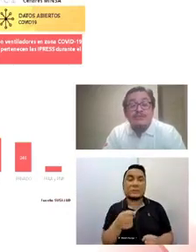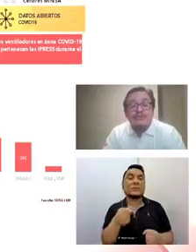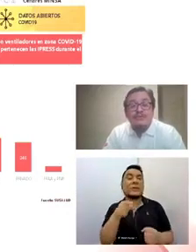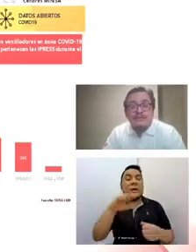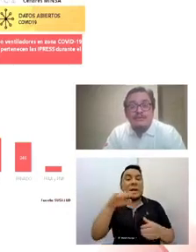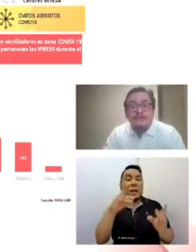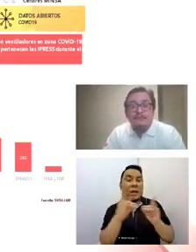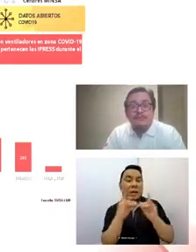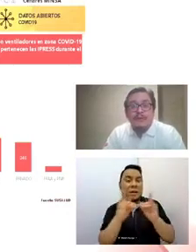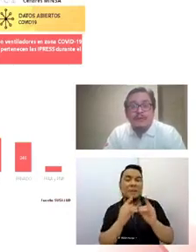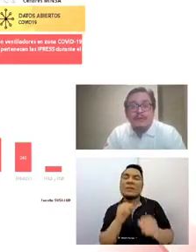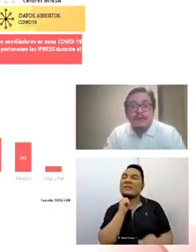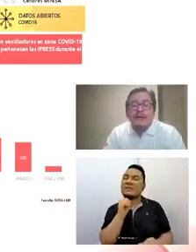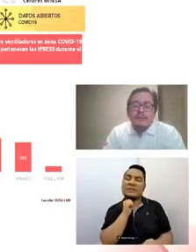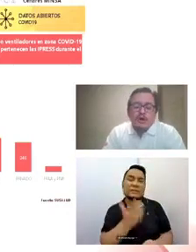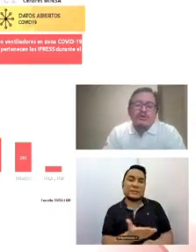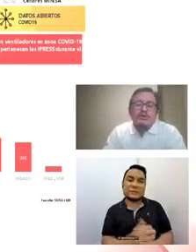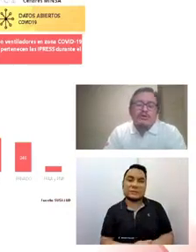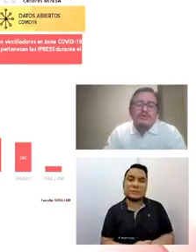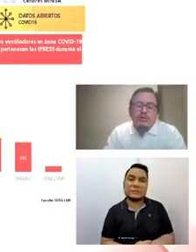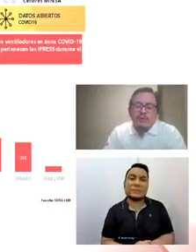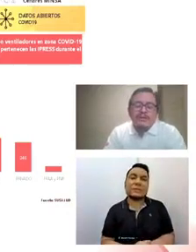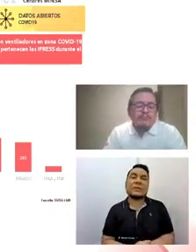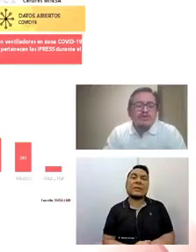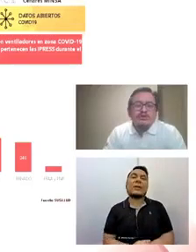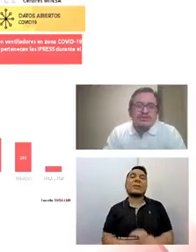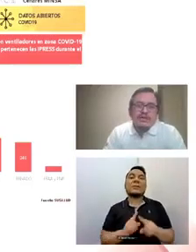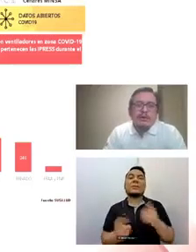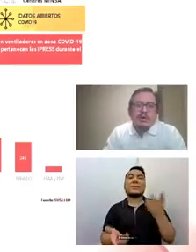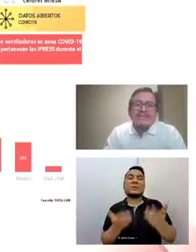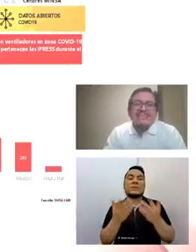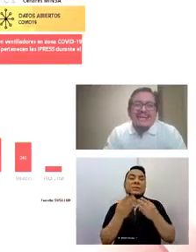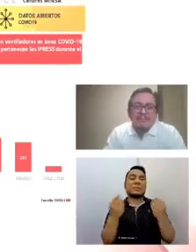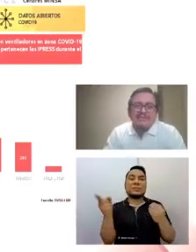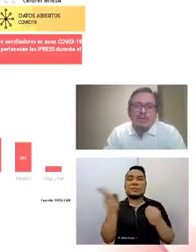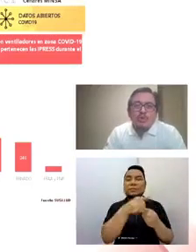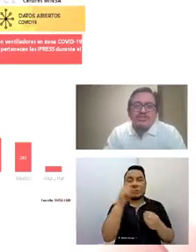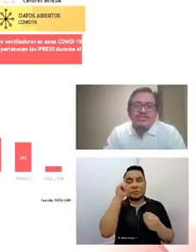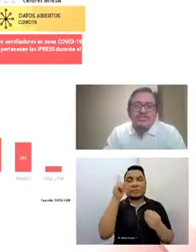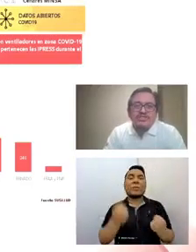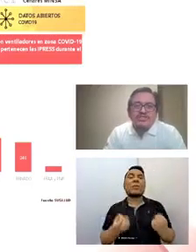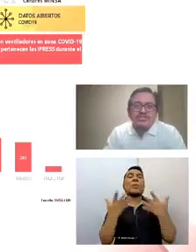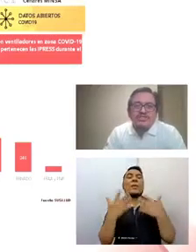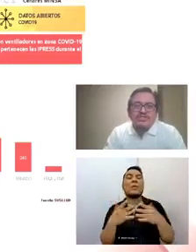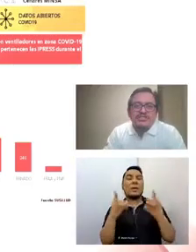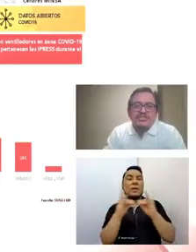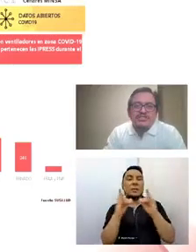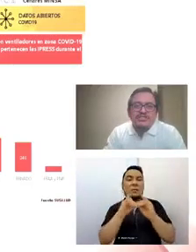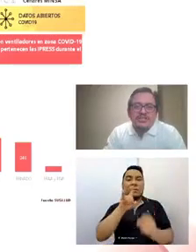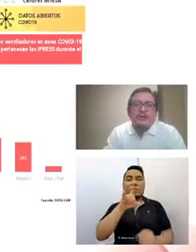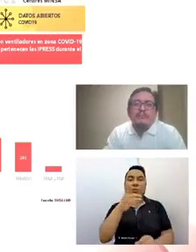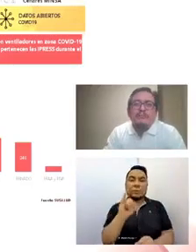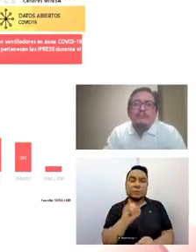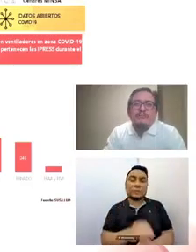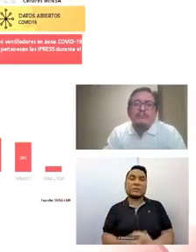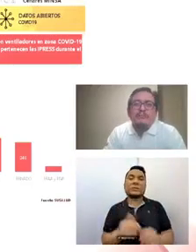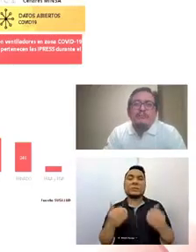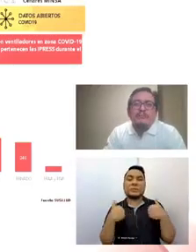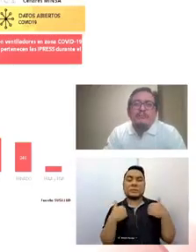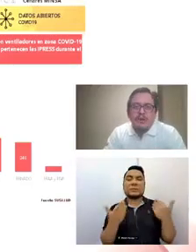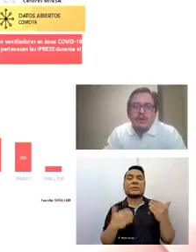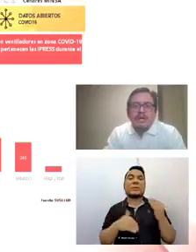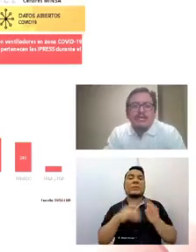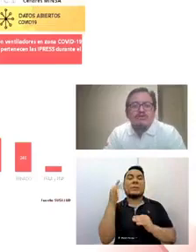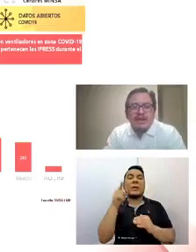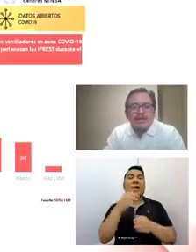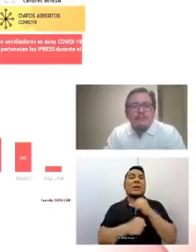camas es insuficiente. Pero seguramente muchos no saben cuántas camas UCI teníamos en marzo